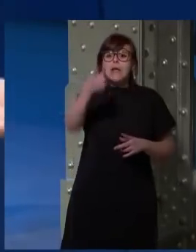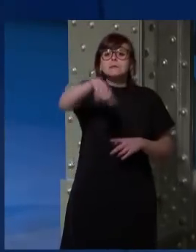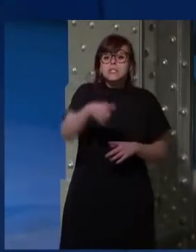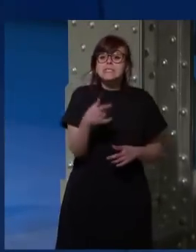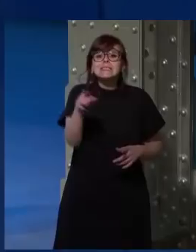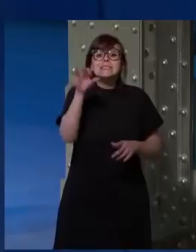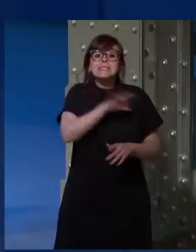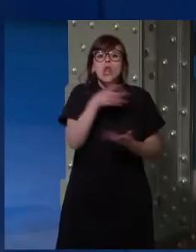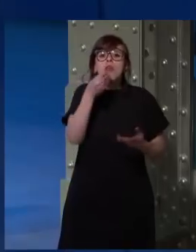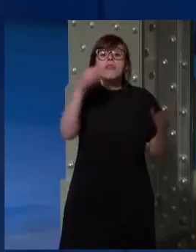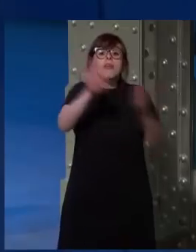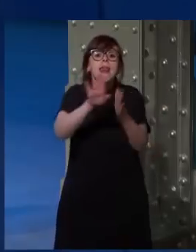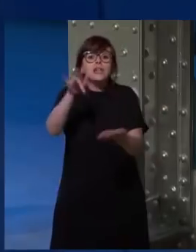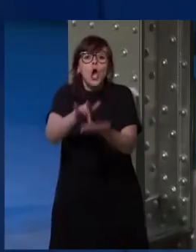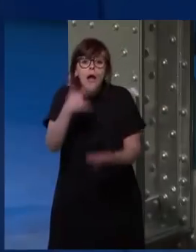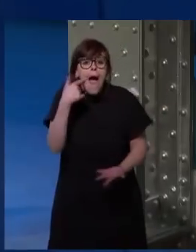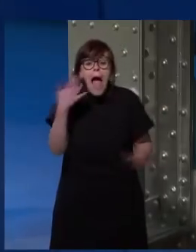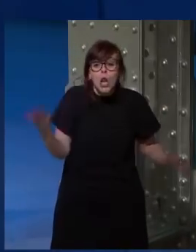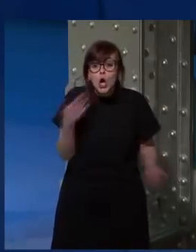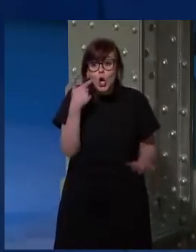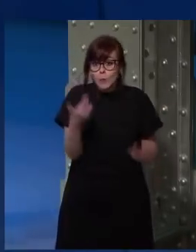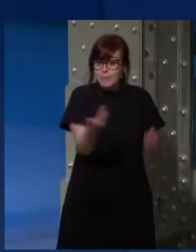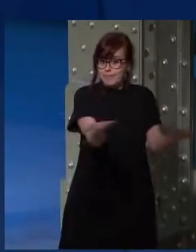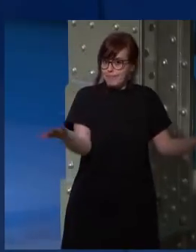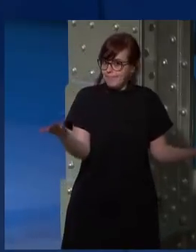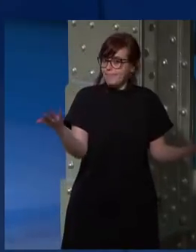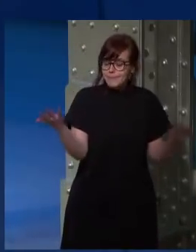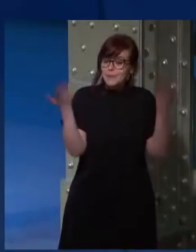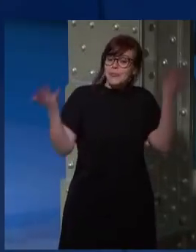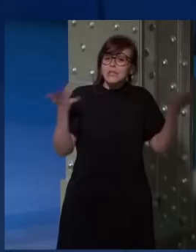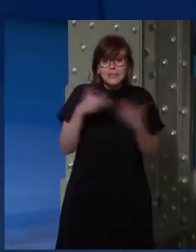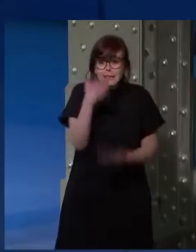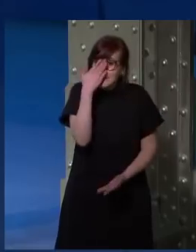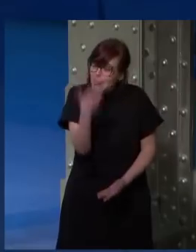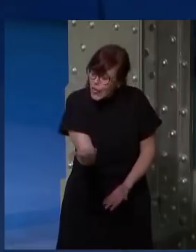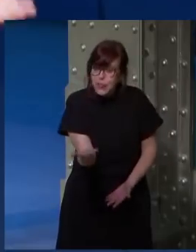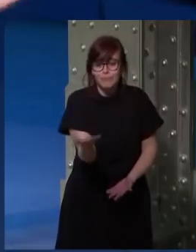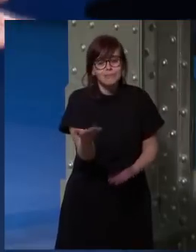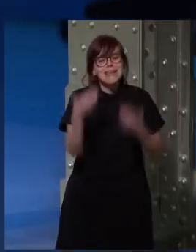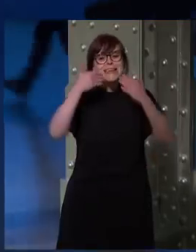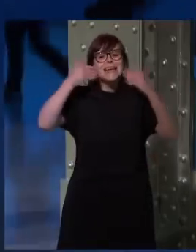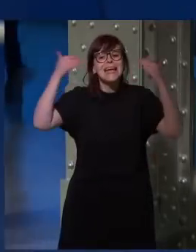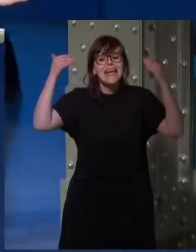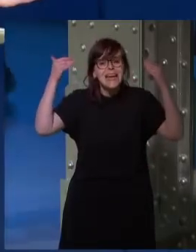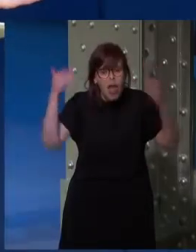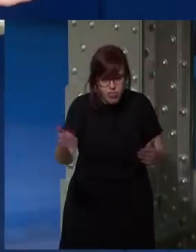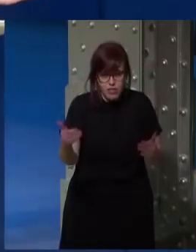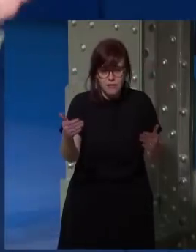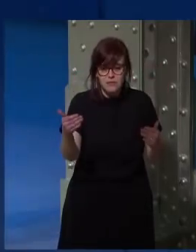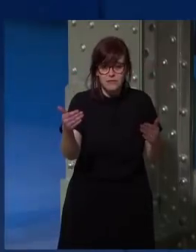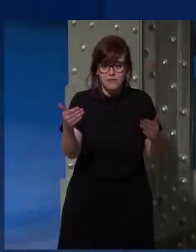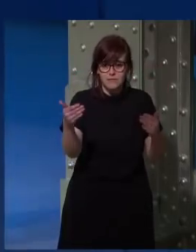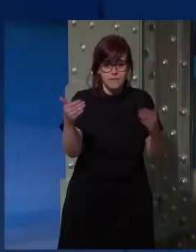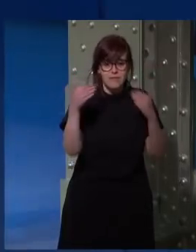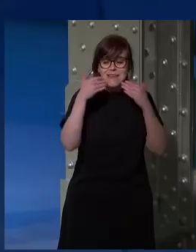a cenar, ¿no? O sea, entonces, pues eso, entonces, de verdad que, bueno, agradezco, por supuesto, gracias